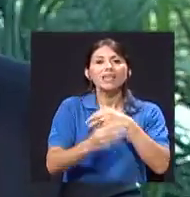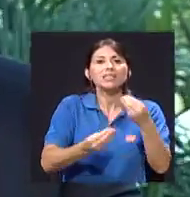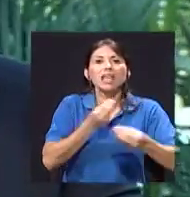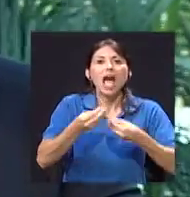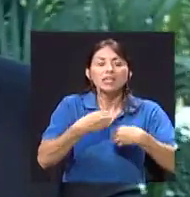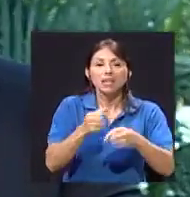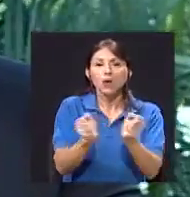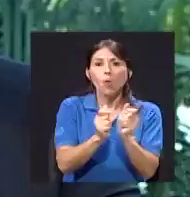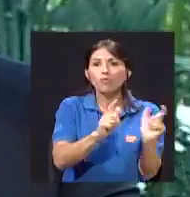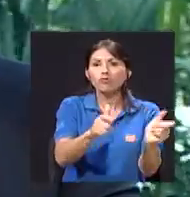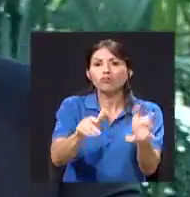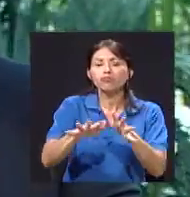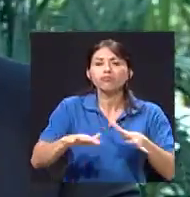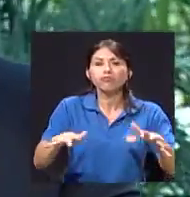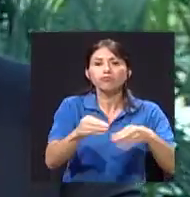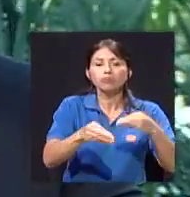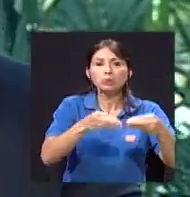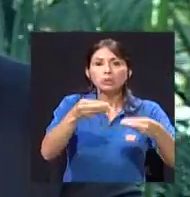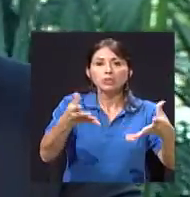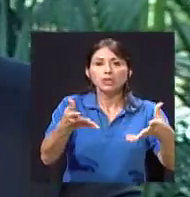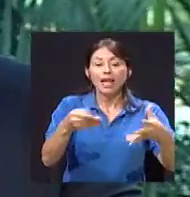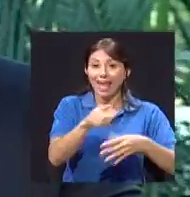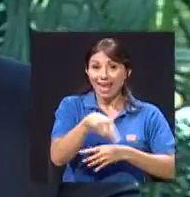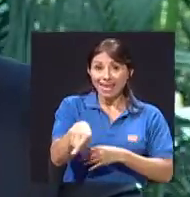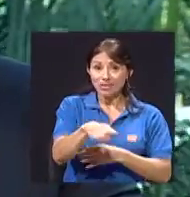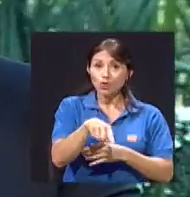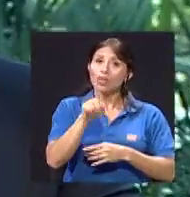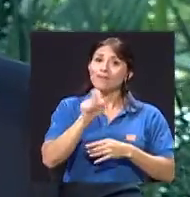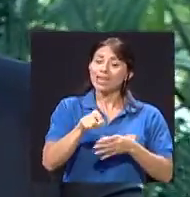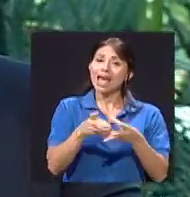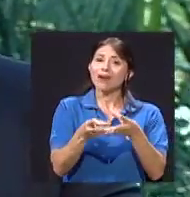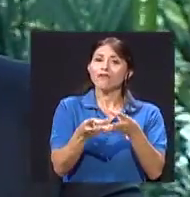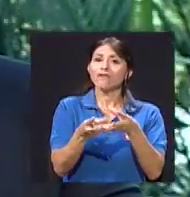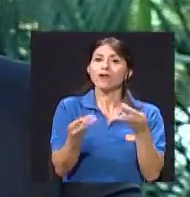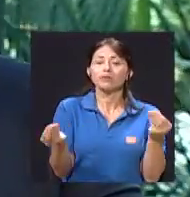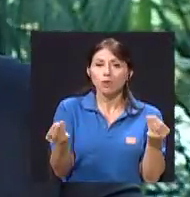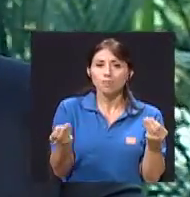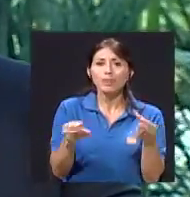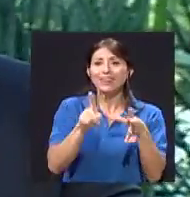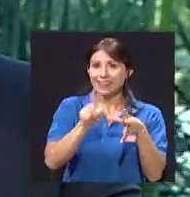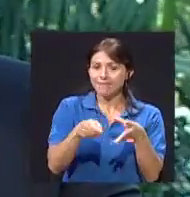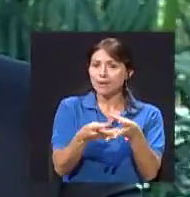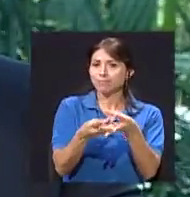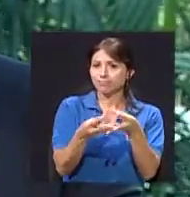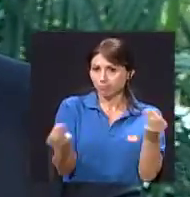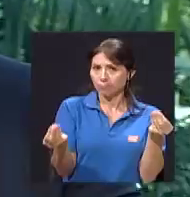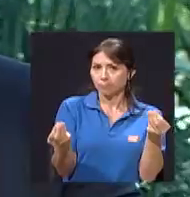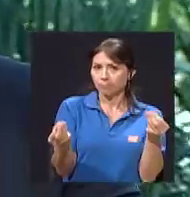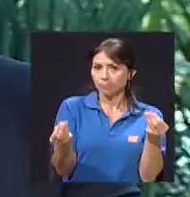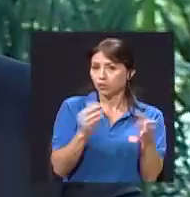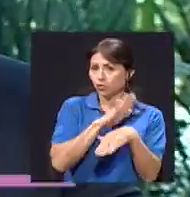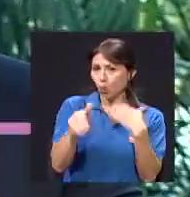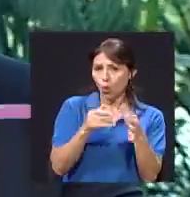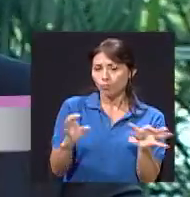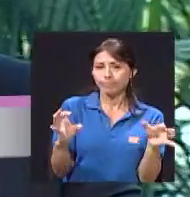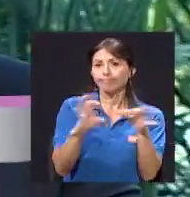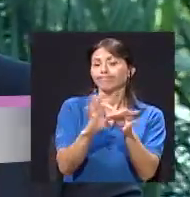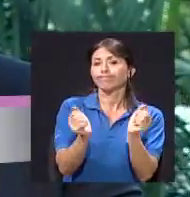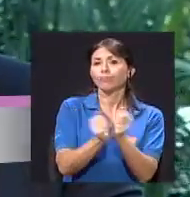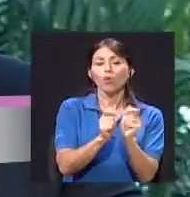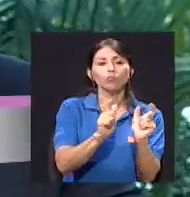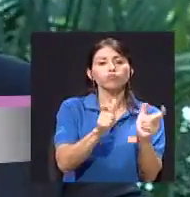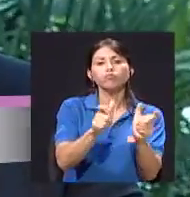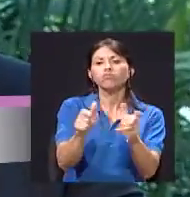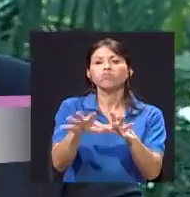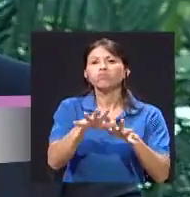venir a asumir o a resolver de cierta forma todo lo que tiene que ver con residuos sólidos y cómo el país